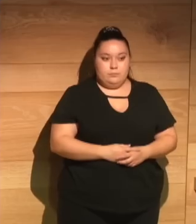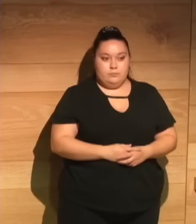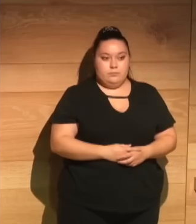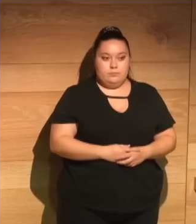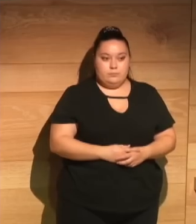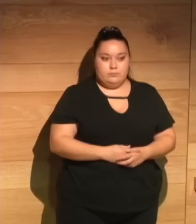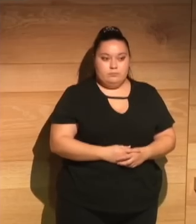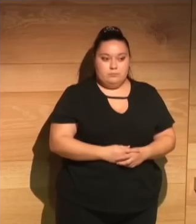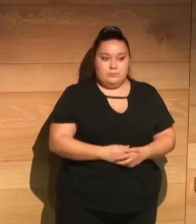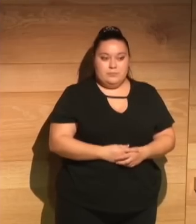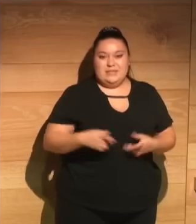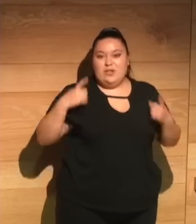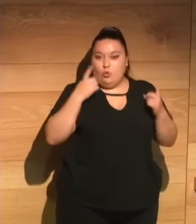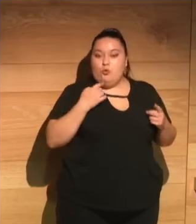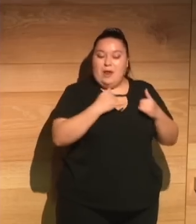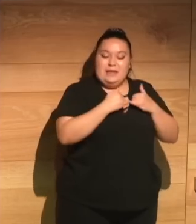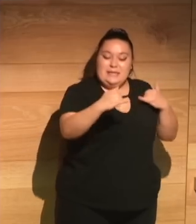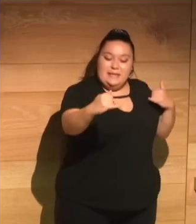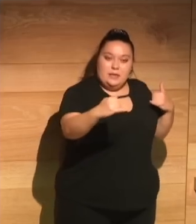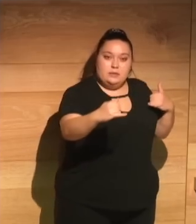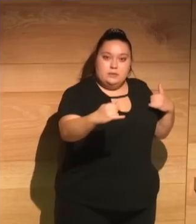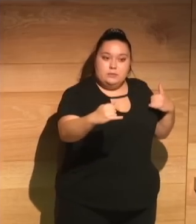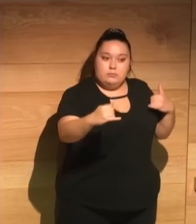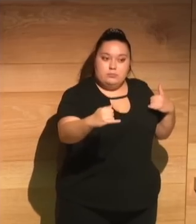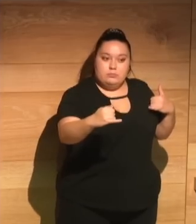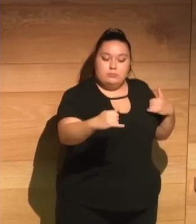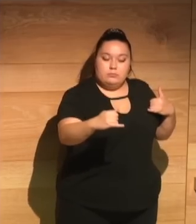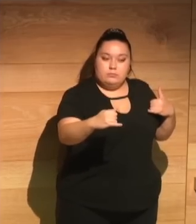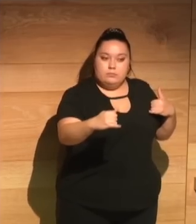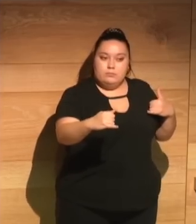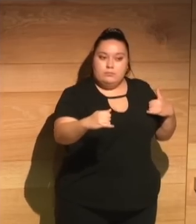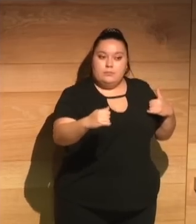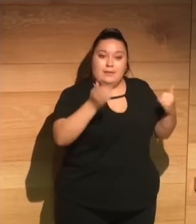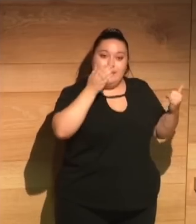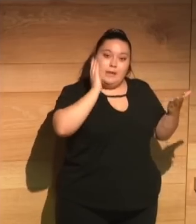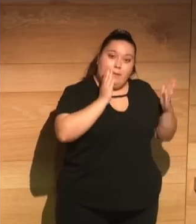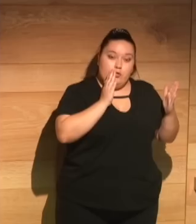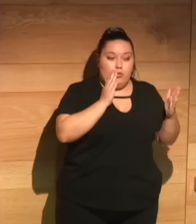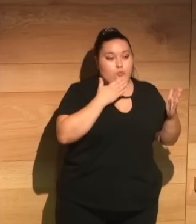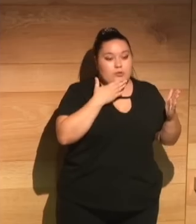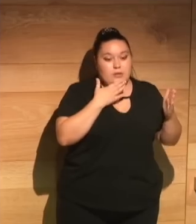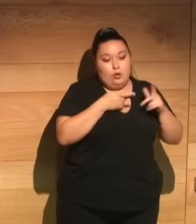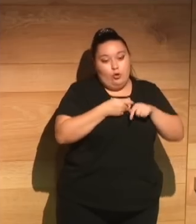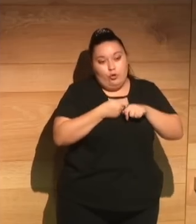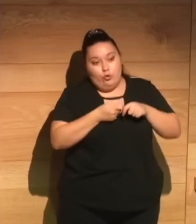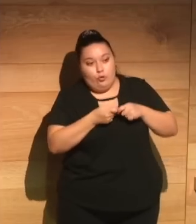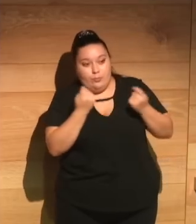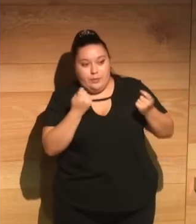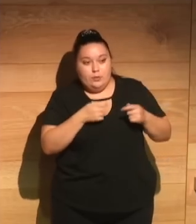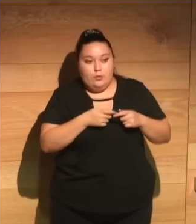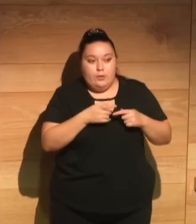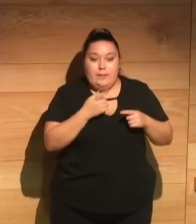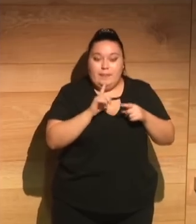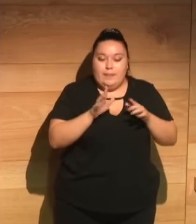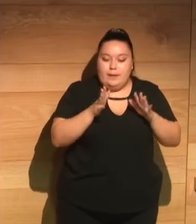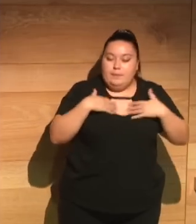Tendiendo unas líneas, unos hilos transversales, que el caballo iba rompiendo y con ello disparando las